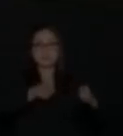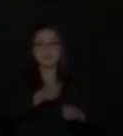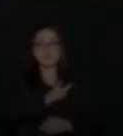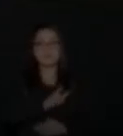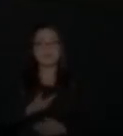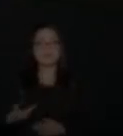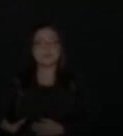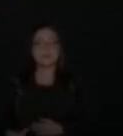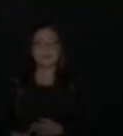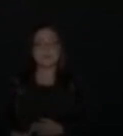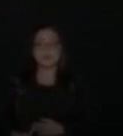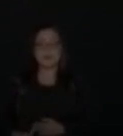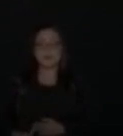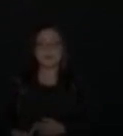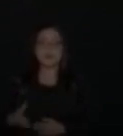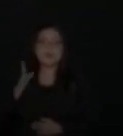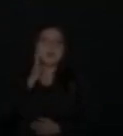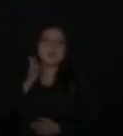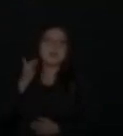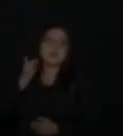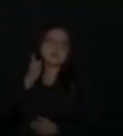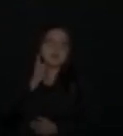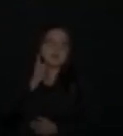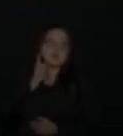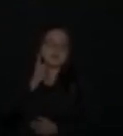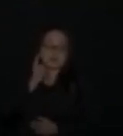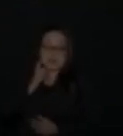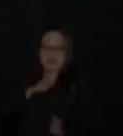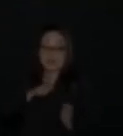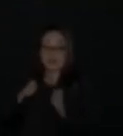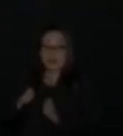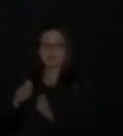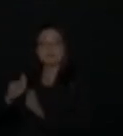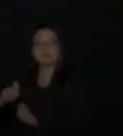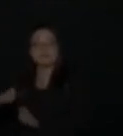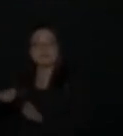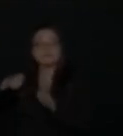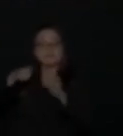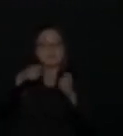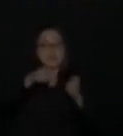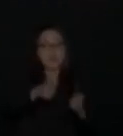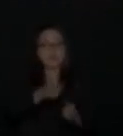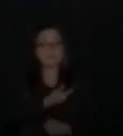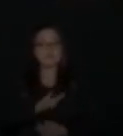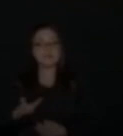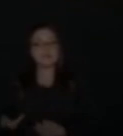¿Terminará López Obrador con esta tradición llevando a Peña Nieto a la cárcel?